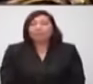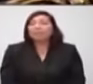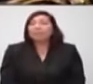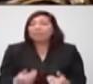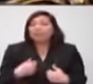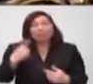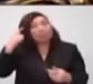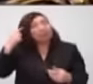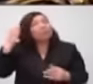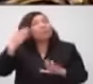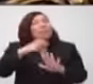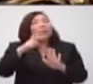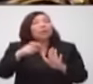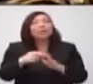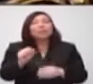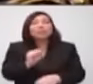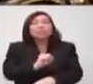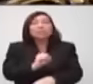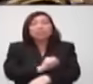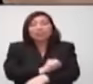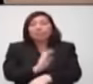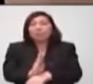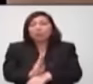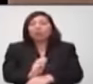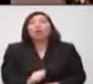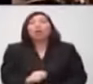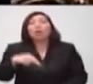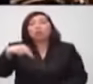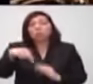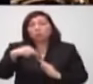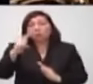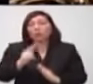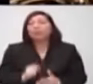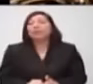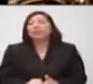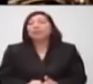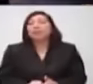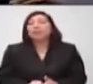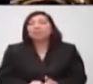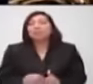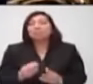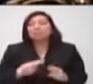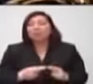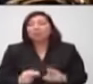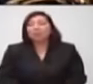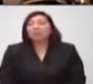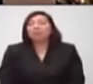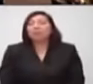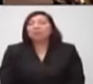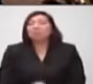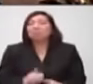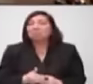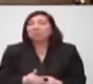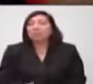tenemos proyectado seguir por la San Borja Norte con otros pasos de nivel y un viaducto que